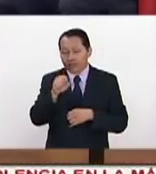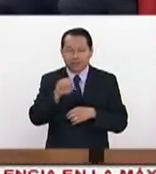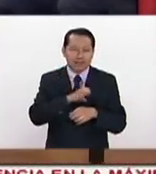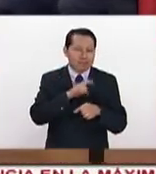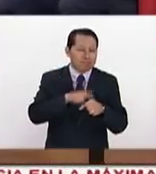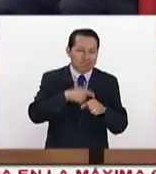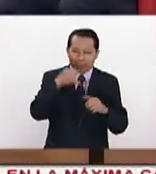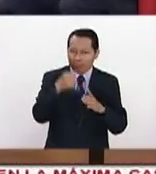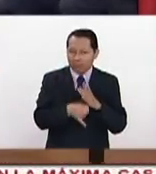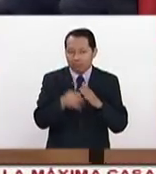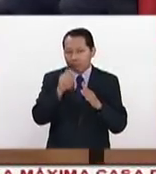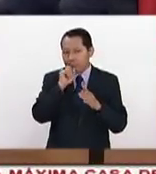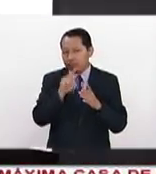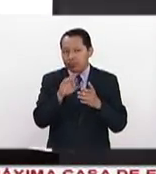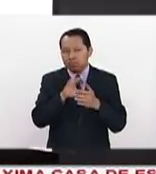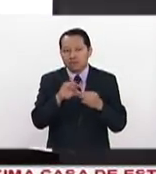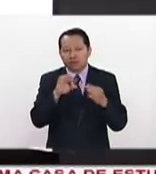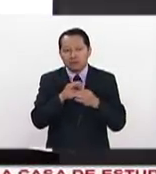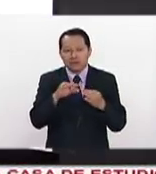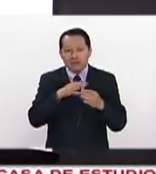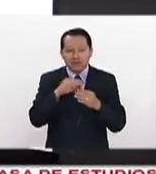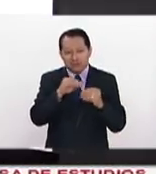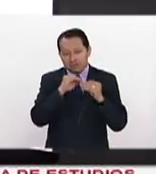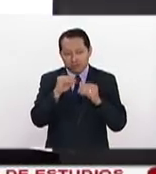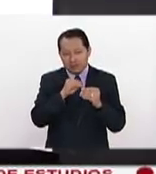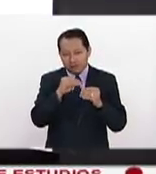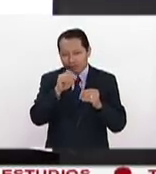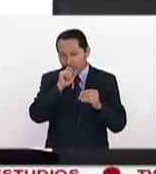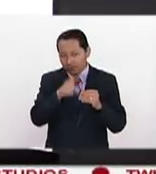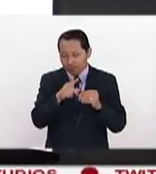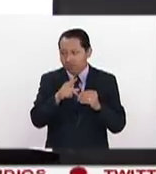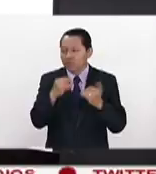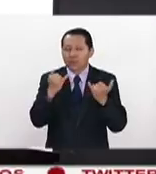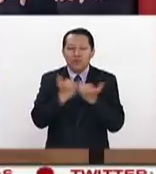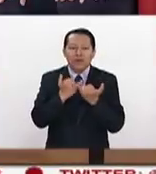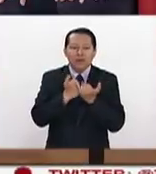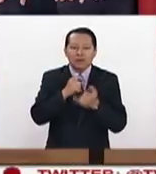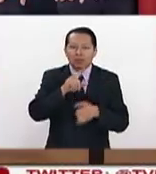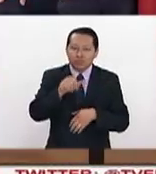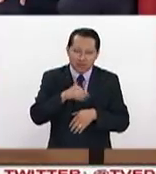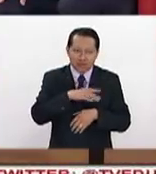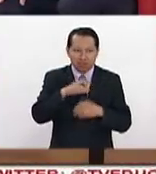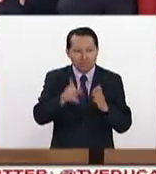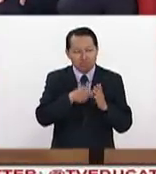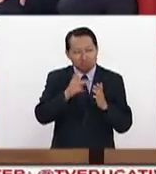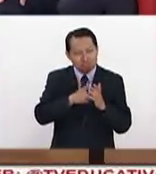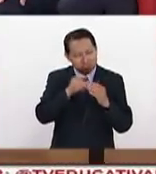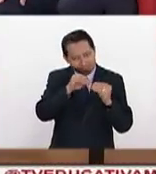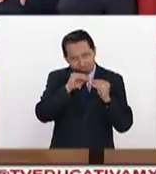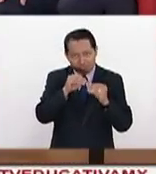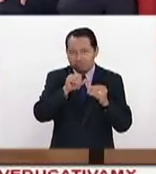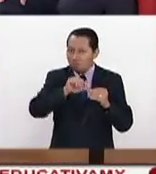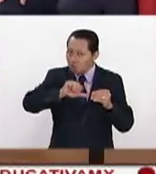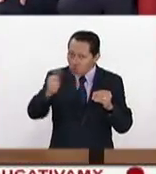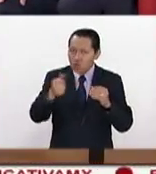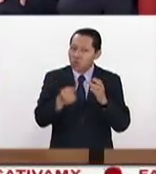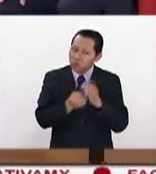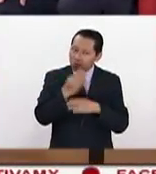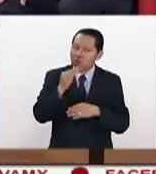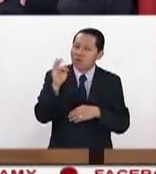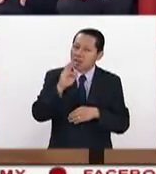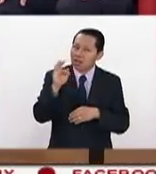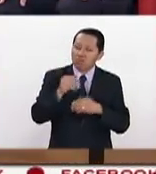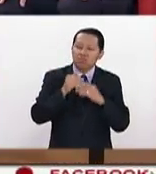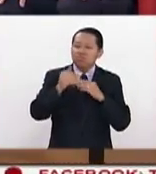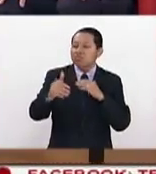esta materia, un negociador en ciernes que al rato va a estar renegociando pues, otra modernización, quizá